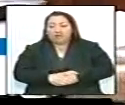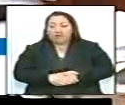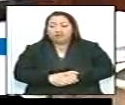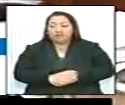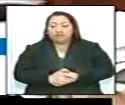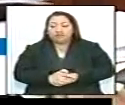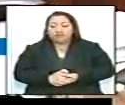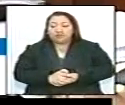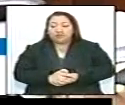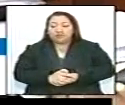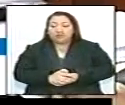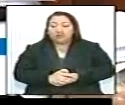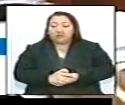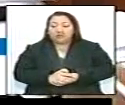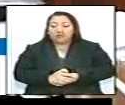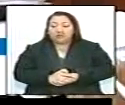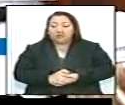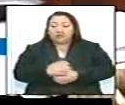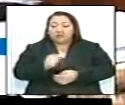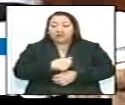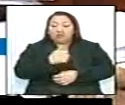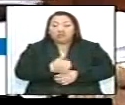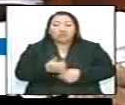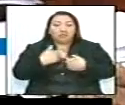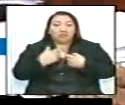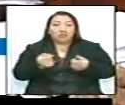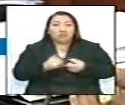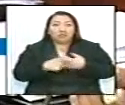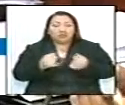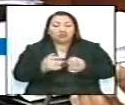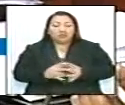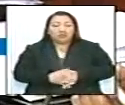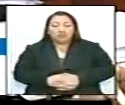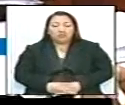Y esas autoridades tenemos, muchas de ellas vigentes en estos momentos.